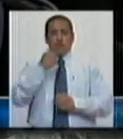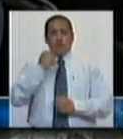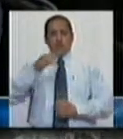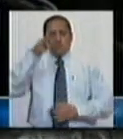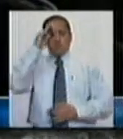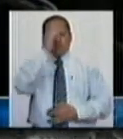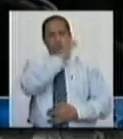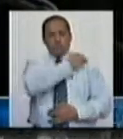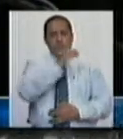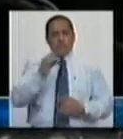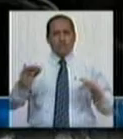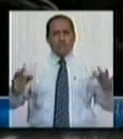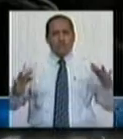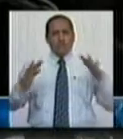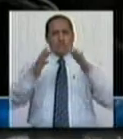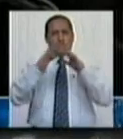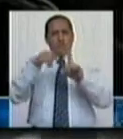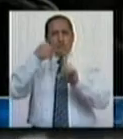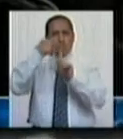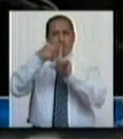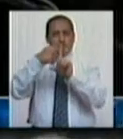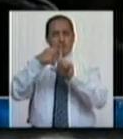Yupanqui llegó hasta el Cerro San Cristóbal,